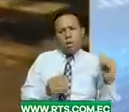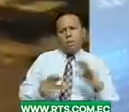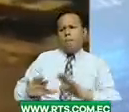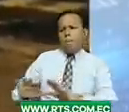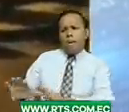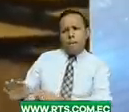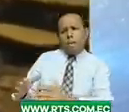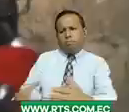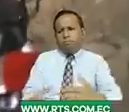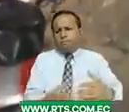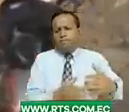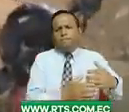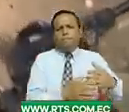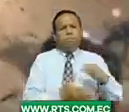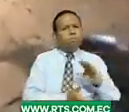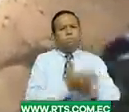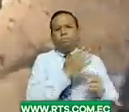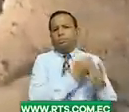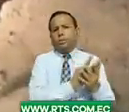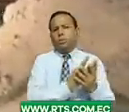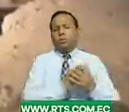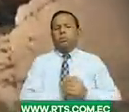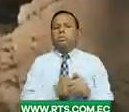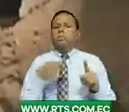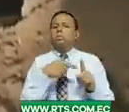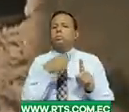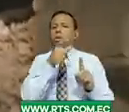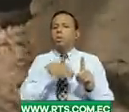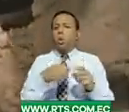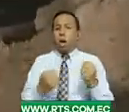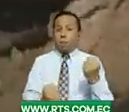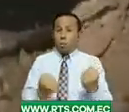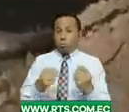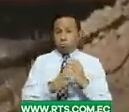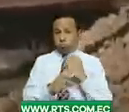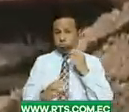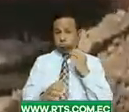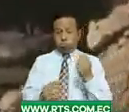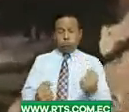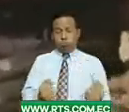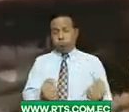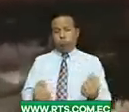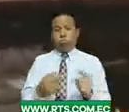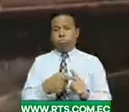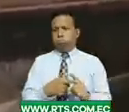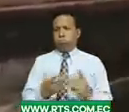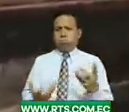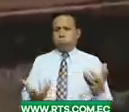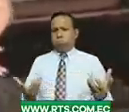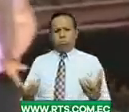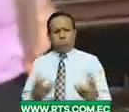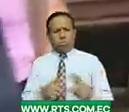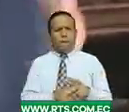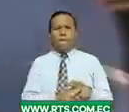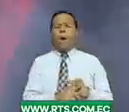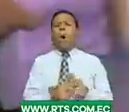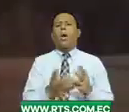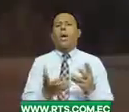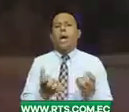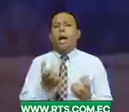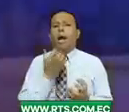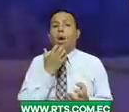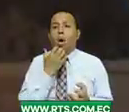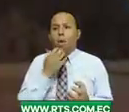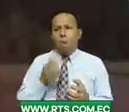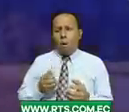su responsabilidad. En su huida habría cometido otros accidentes hasta que cayó sobre aquellos tubos que corresponden a